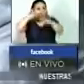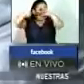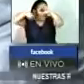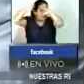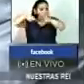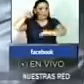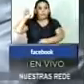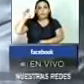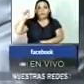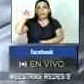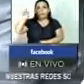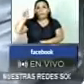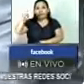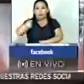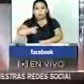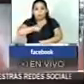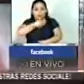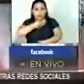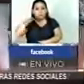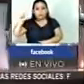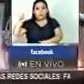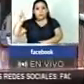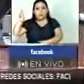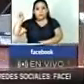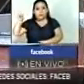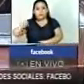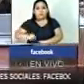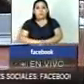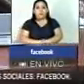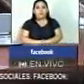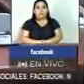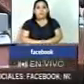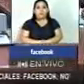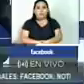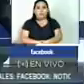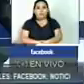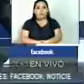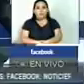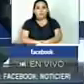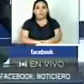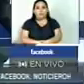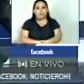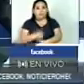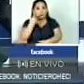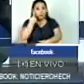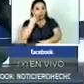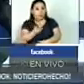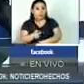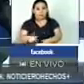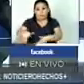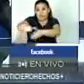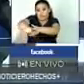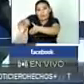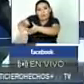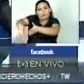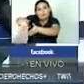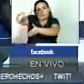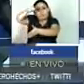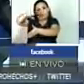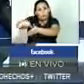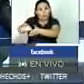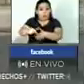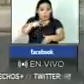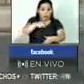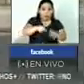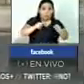Roberto Martínez, un reporte de Luis Alberto López. Y ante el acuerdo en la Asamblea Legislativa, el gobierno espera